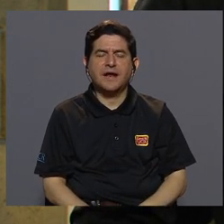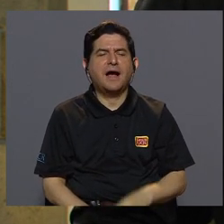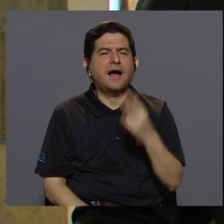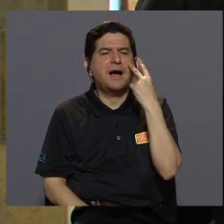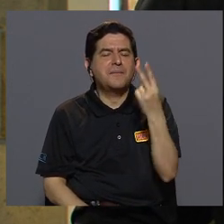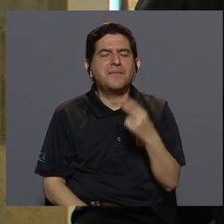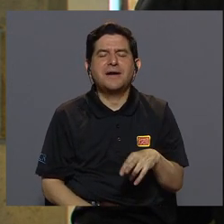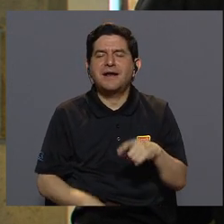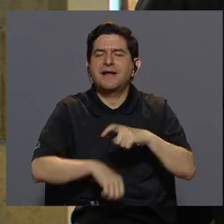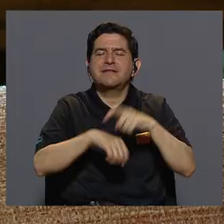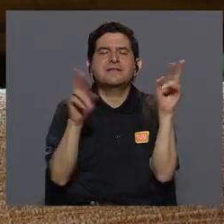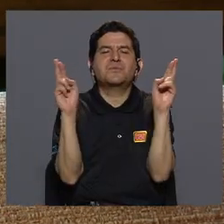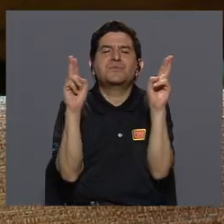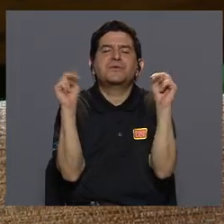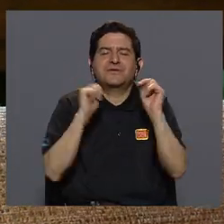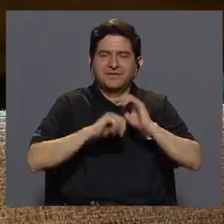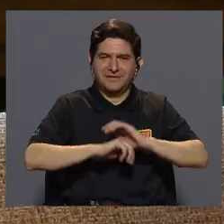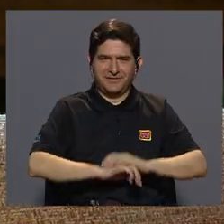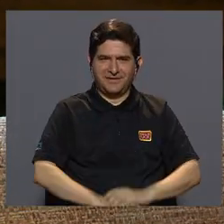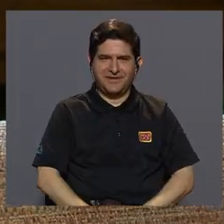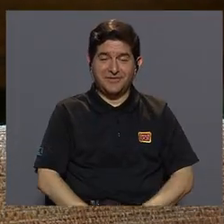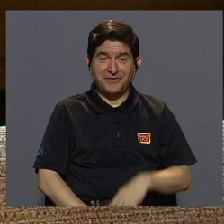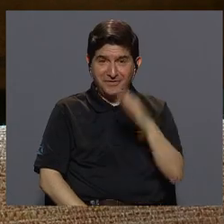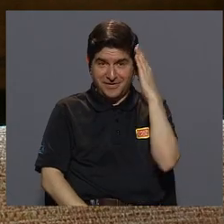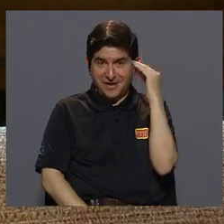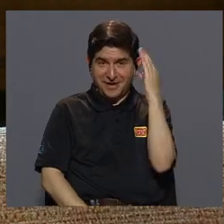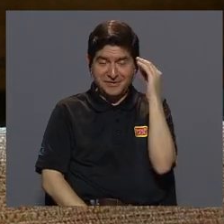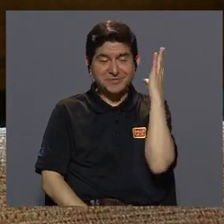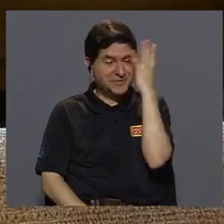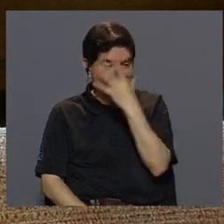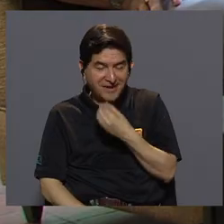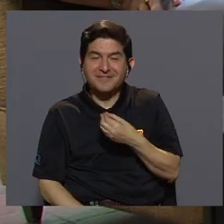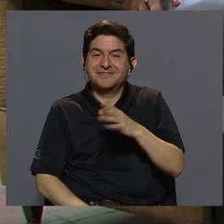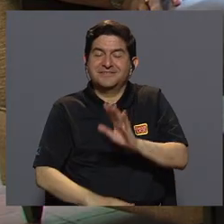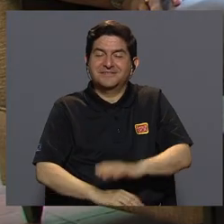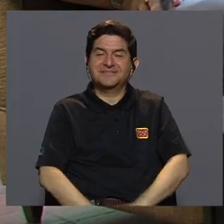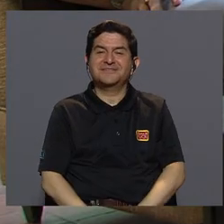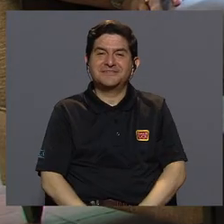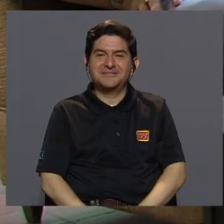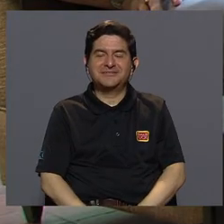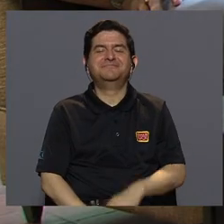que la quiere ver en el recreo. Es una anécdota hermosísima